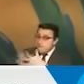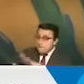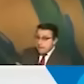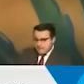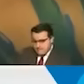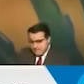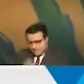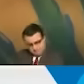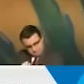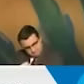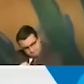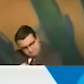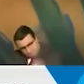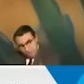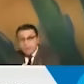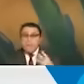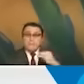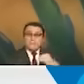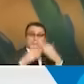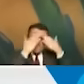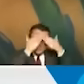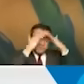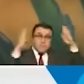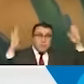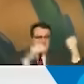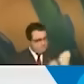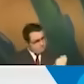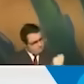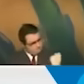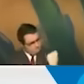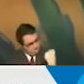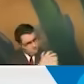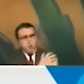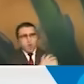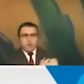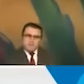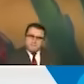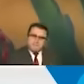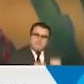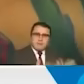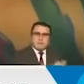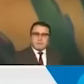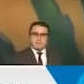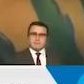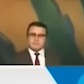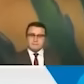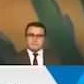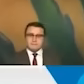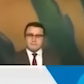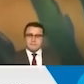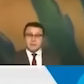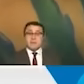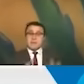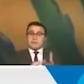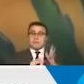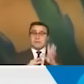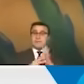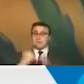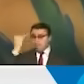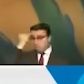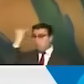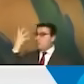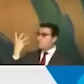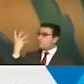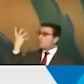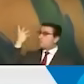la Democracia aquí mostramos al país que simplemente recoger una vieja idea